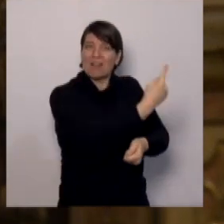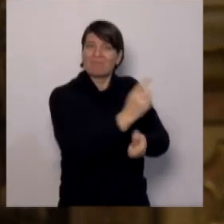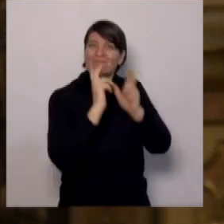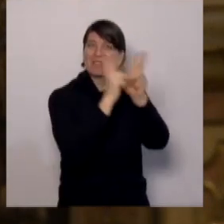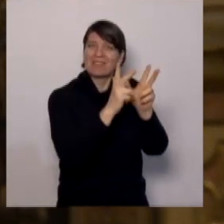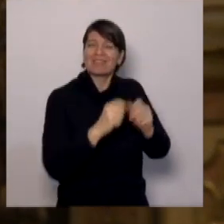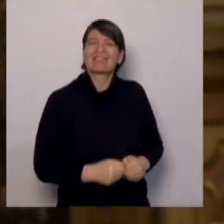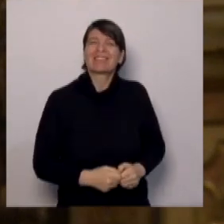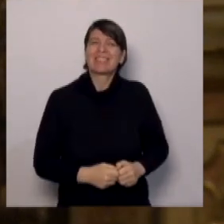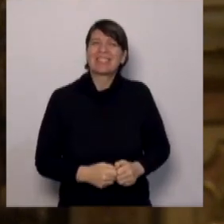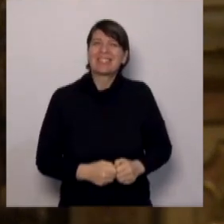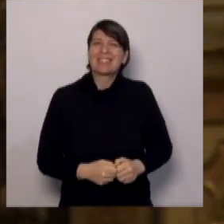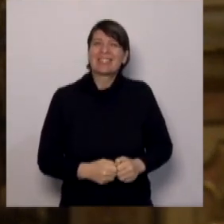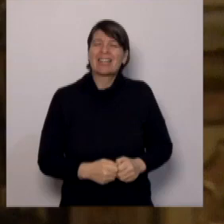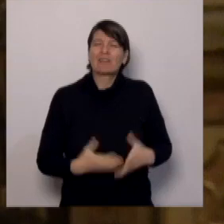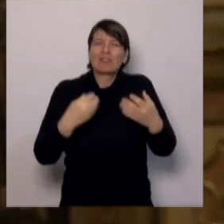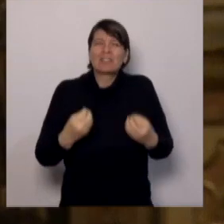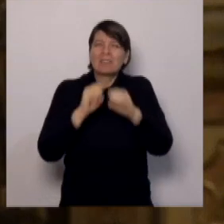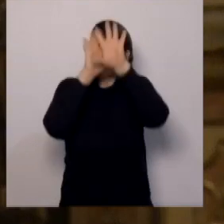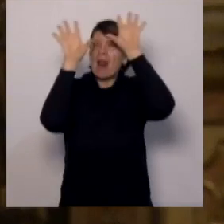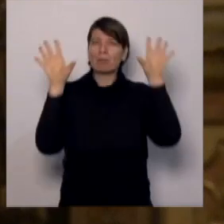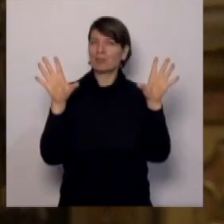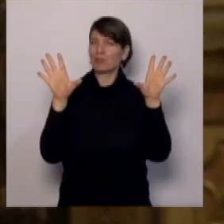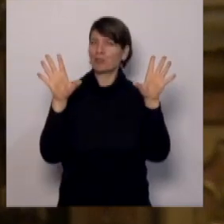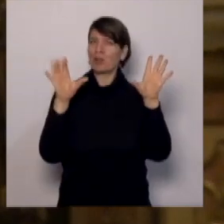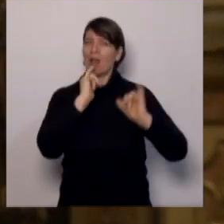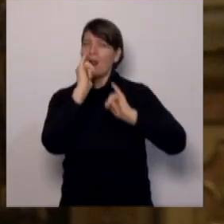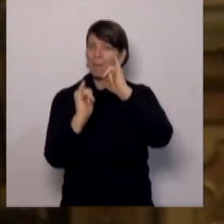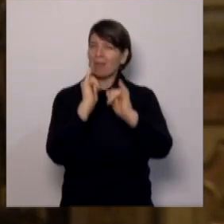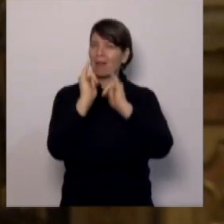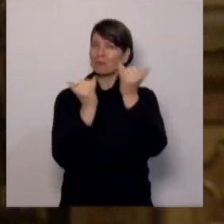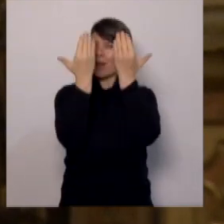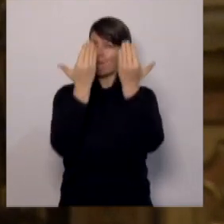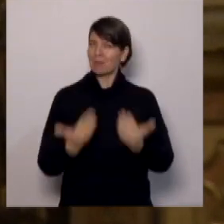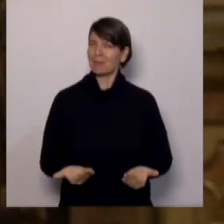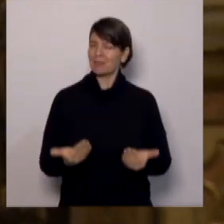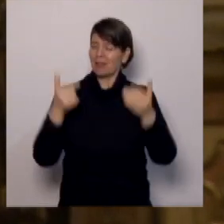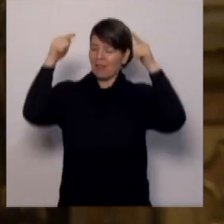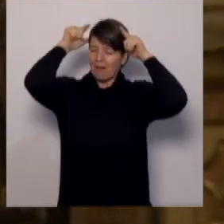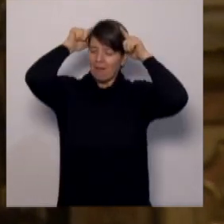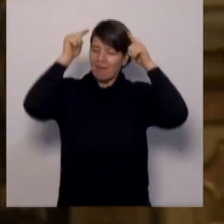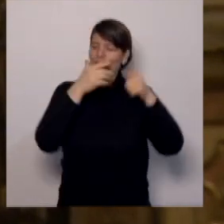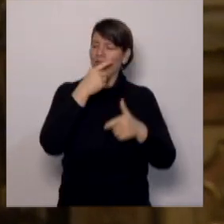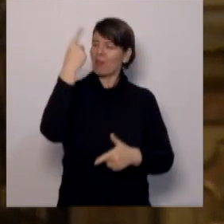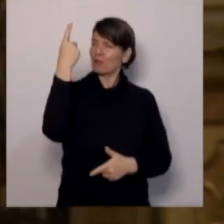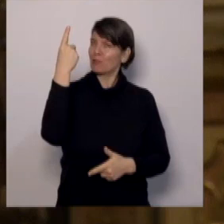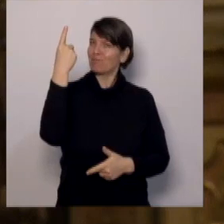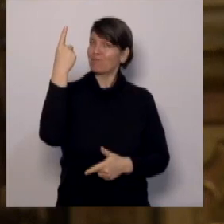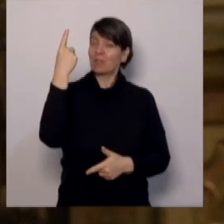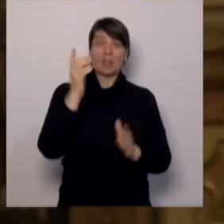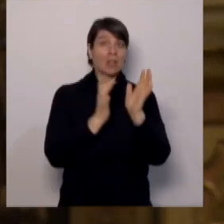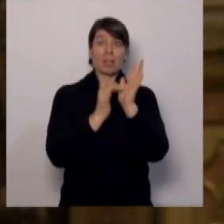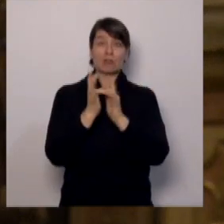2 perspectivas absolutamente extraordinarias de lo que es la predicación, la presencia del reino. En primer